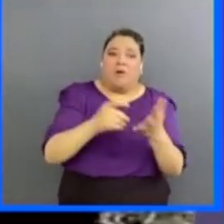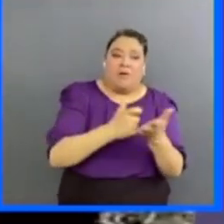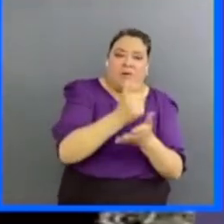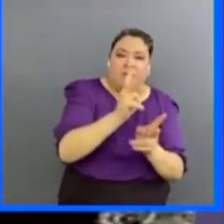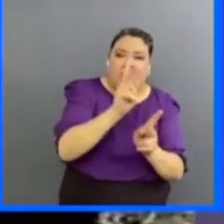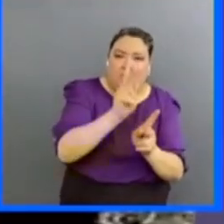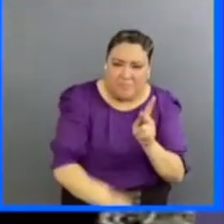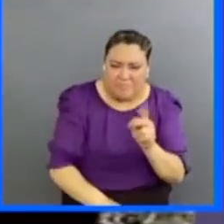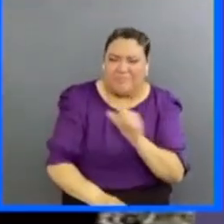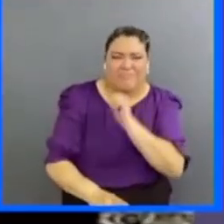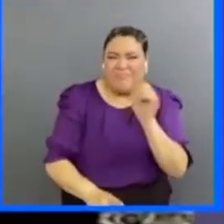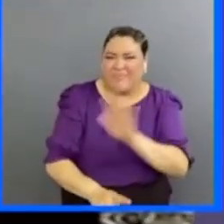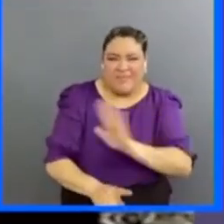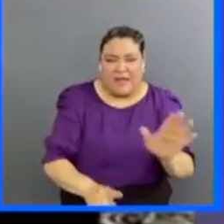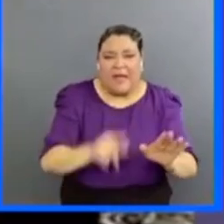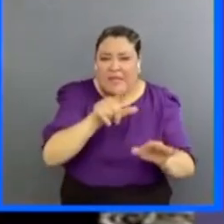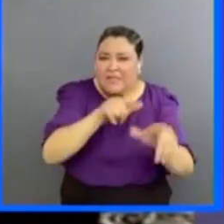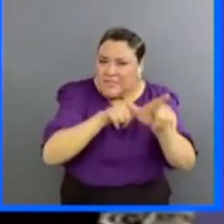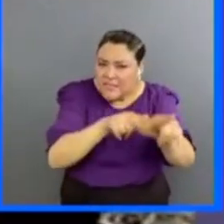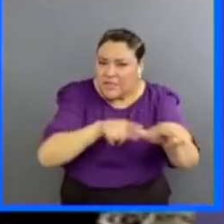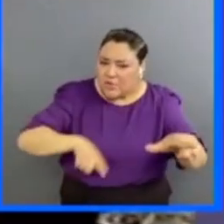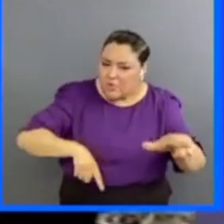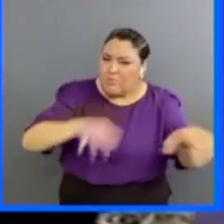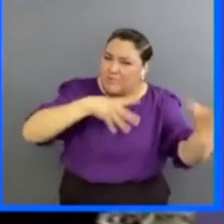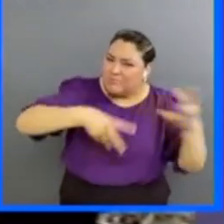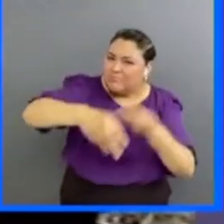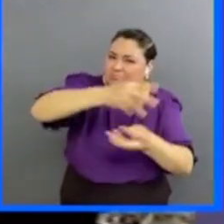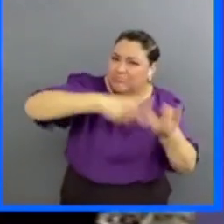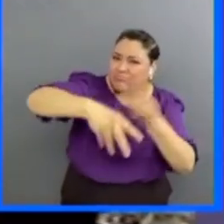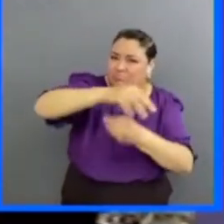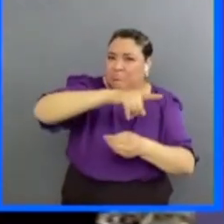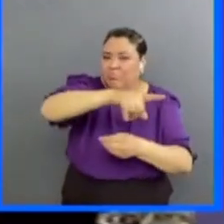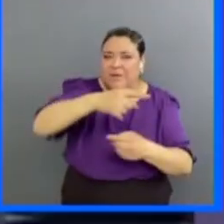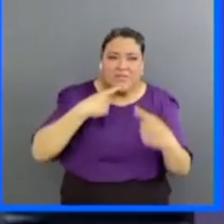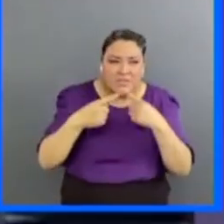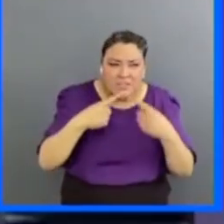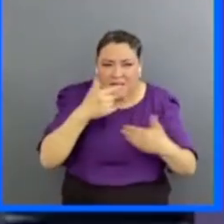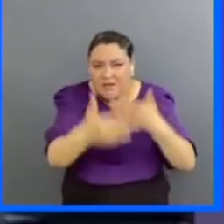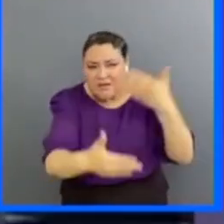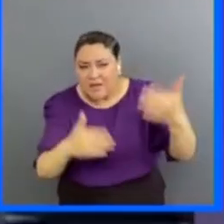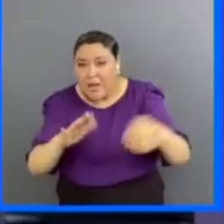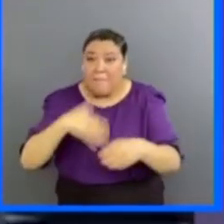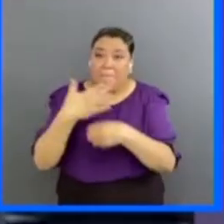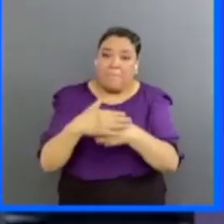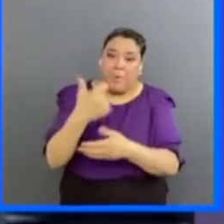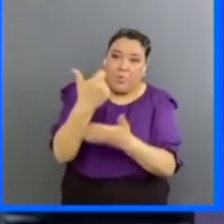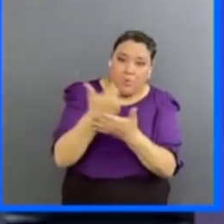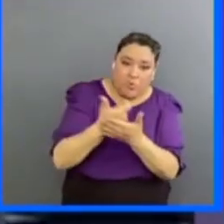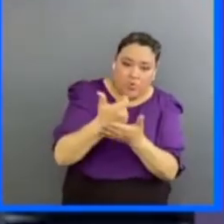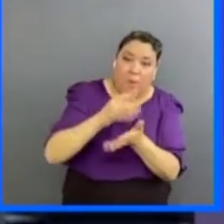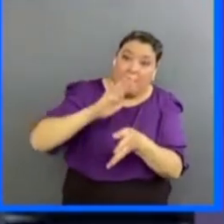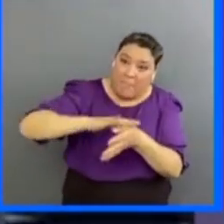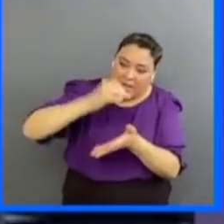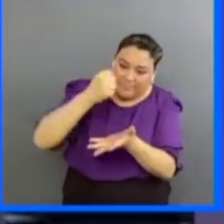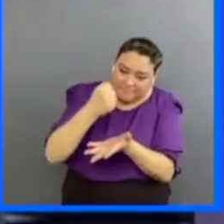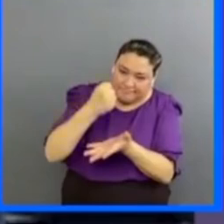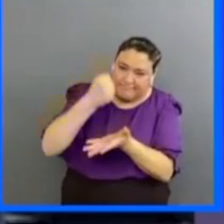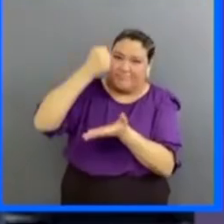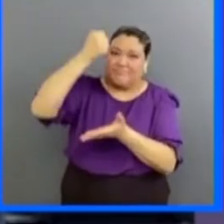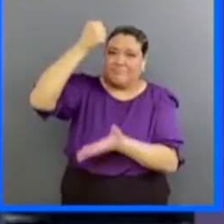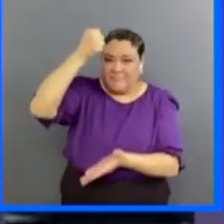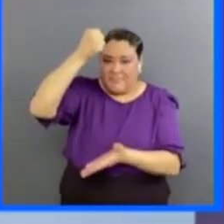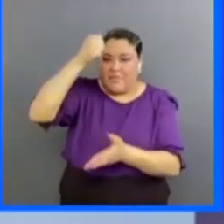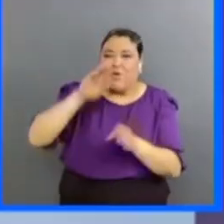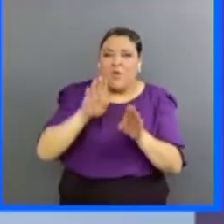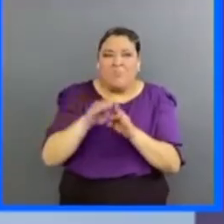ver con la función gubernamental, mientras se negocia un paquete presupuestario más amplio que contemple las prioridades